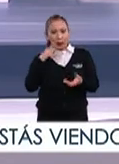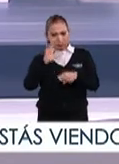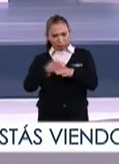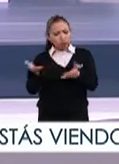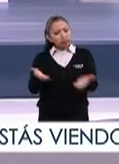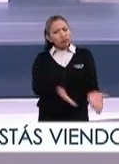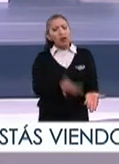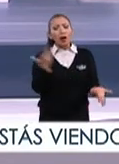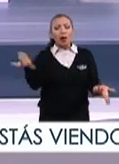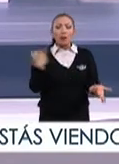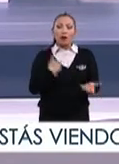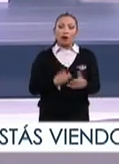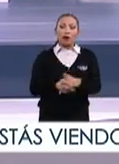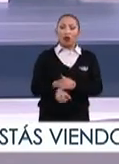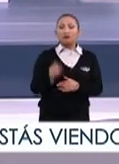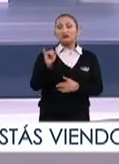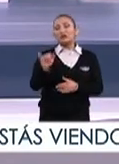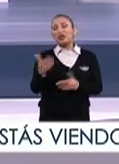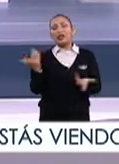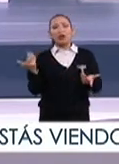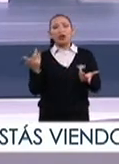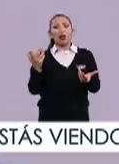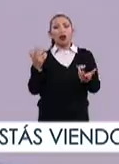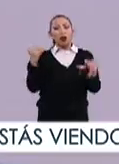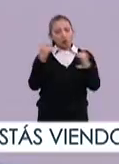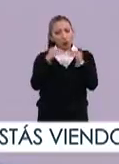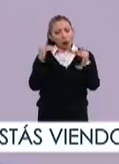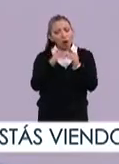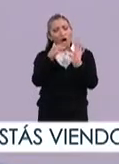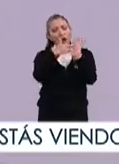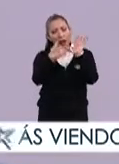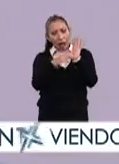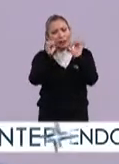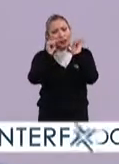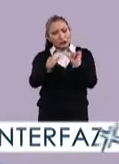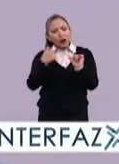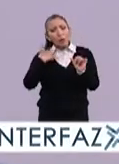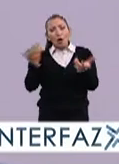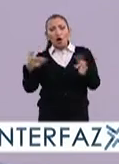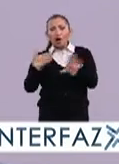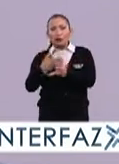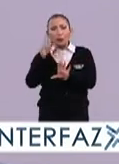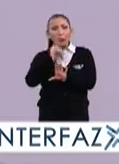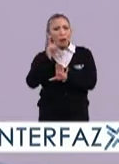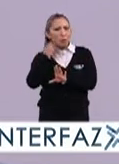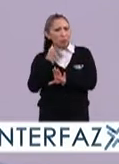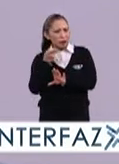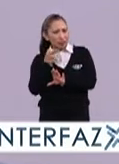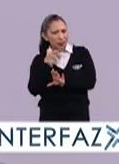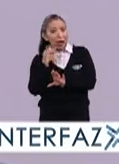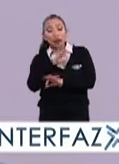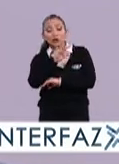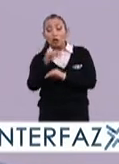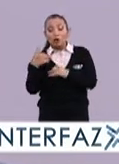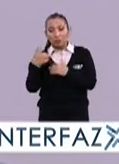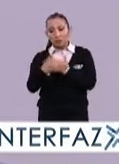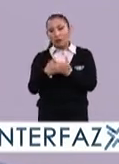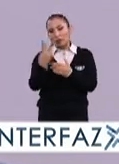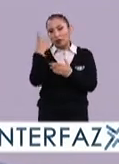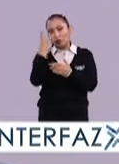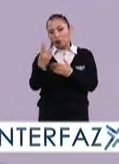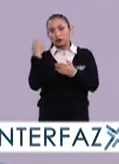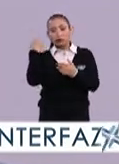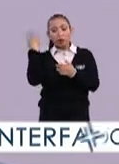a través de cuotas, acciones afirmativas, de paridad, a través de protocolos de atención a la violencia política de la mujer. Todo esto en el marco pues, de las dos